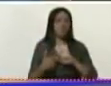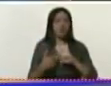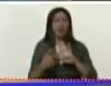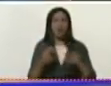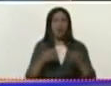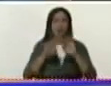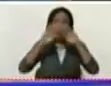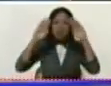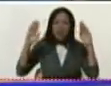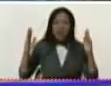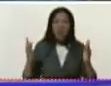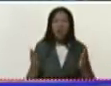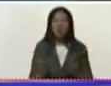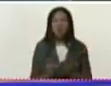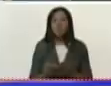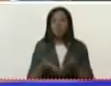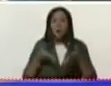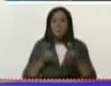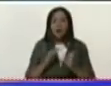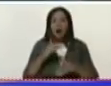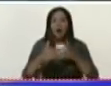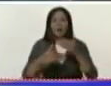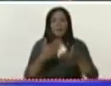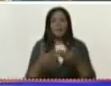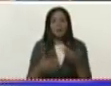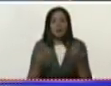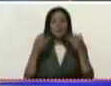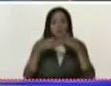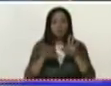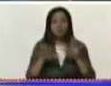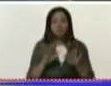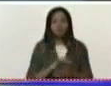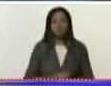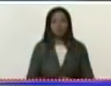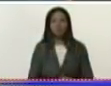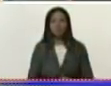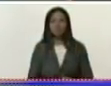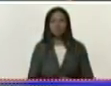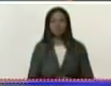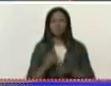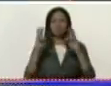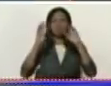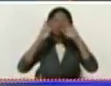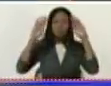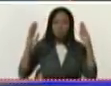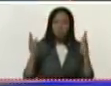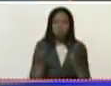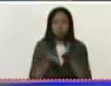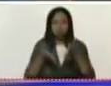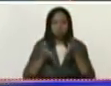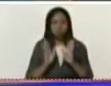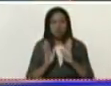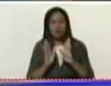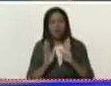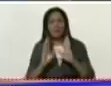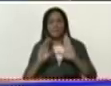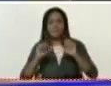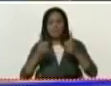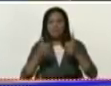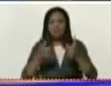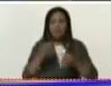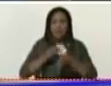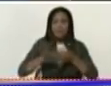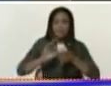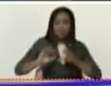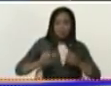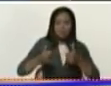el mundo que está naciendo, el mundo pluripolar, el nuevo mundo que está naciendo. El Petro nace